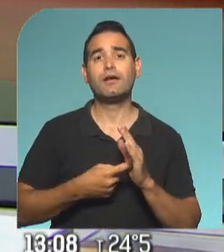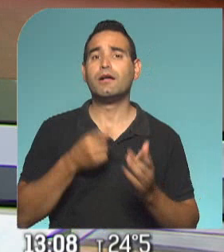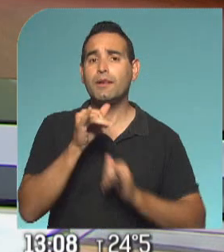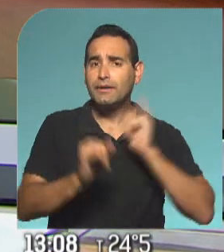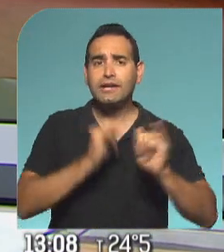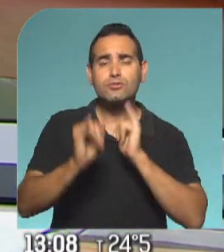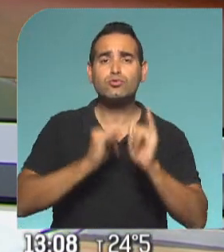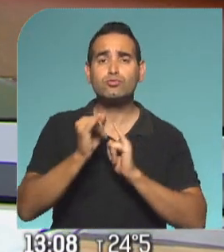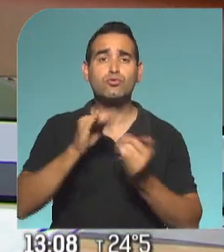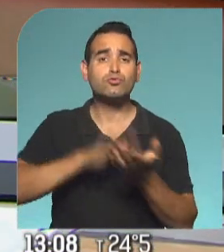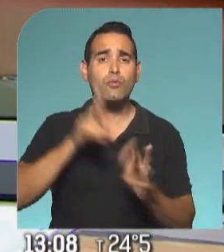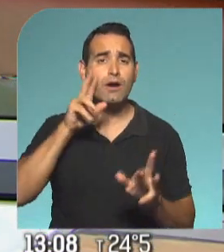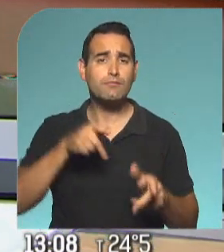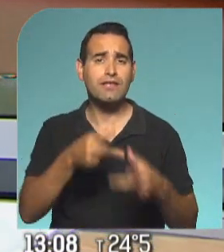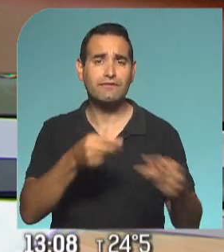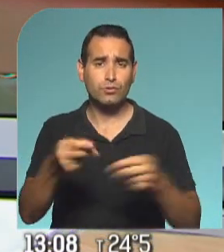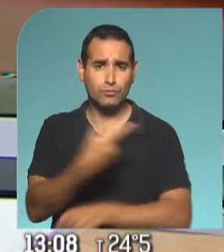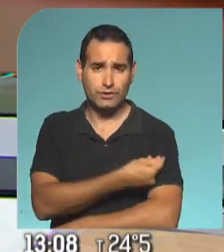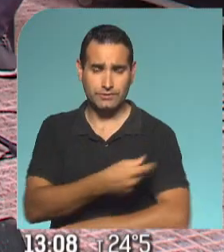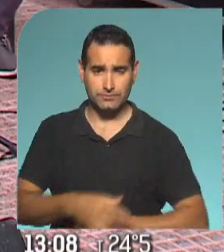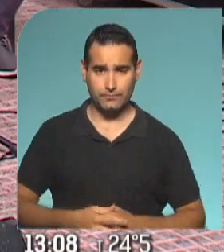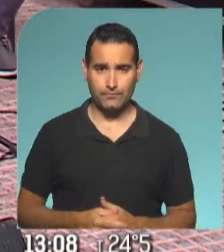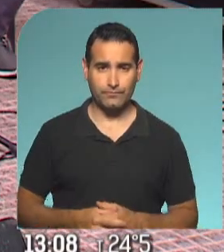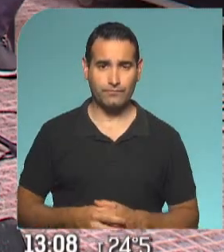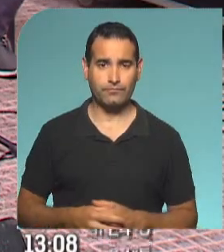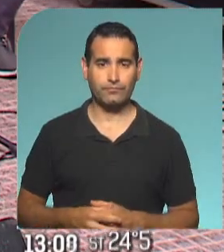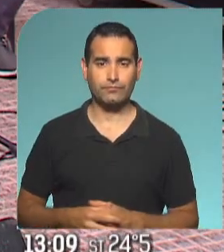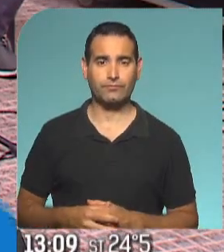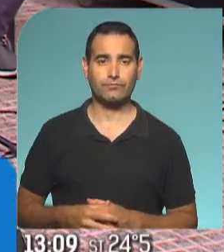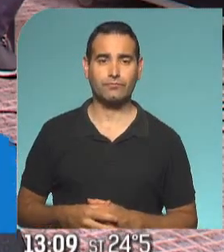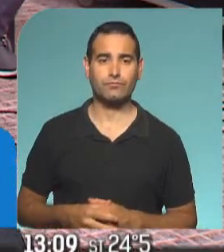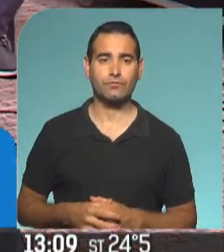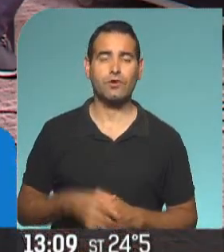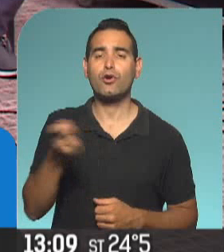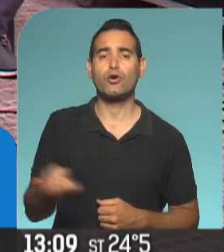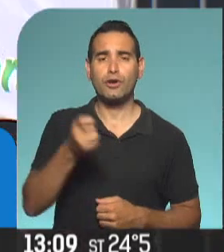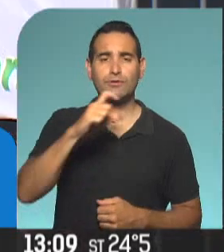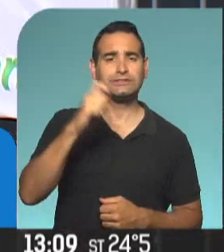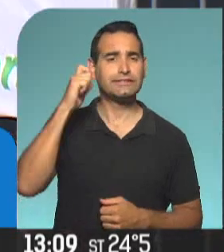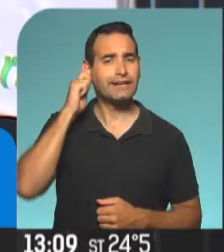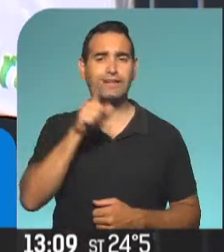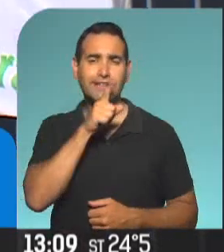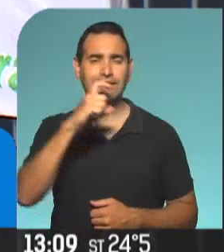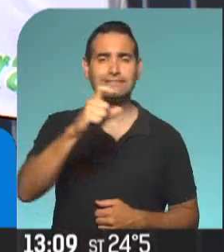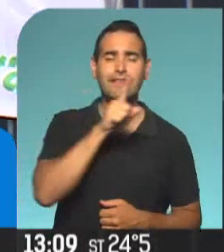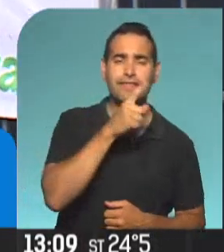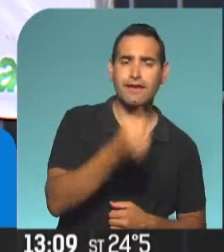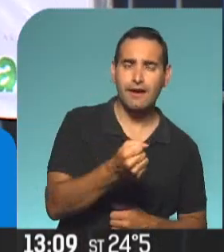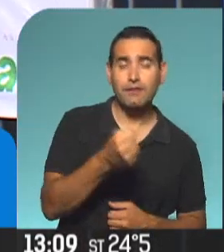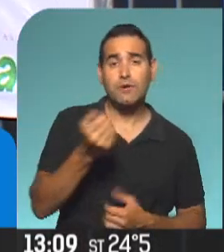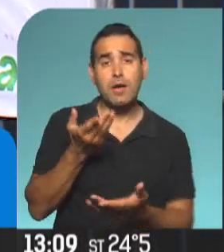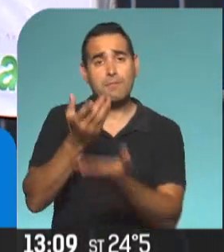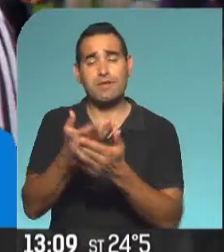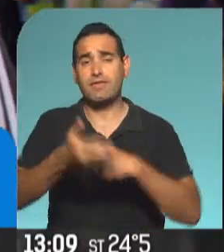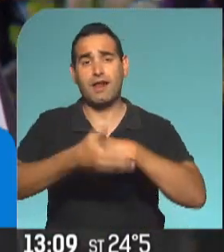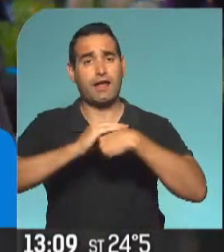precisiones sobre su plan de vacunación. Lo que hicimos los gremios de la CGT y de la CTA, pedirle a Horacio